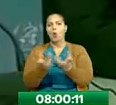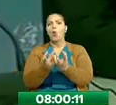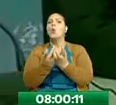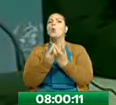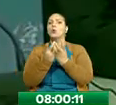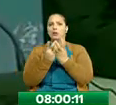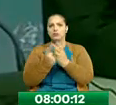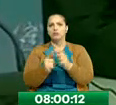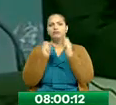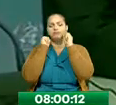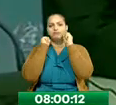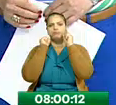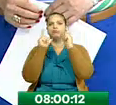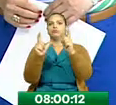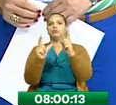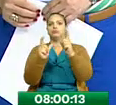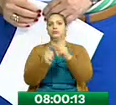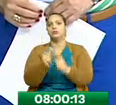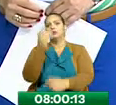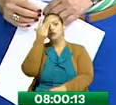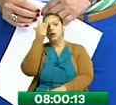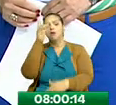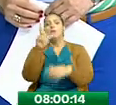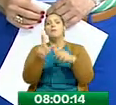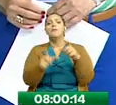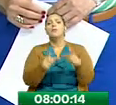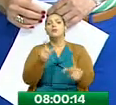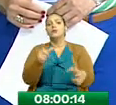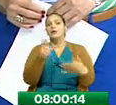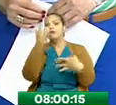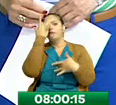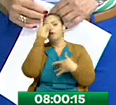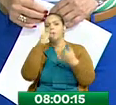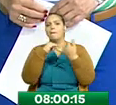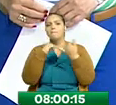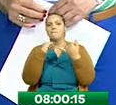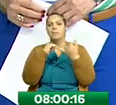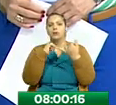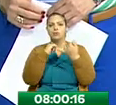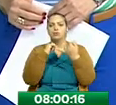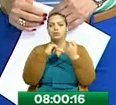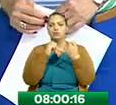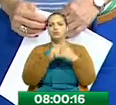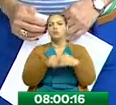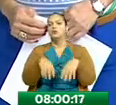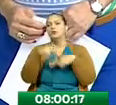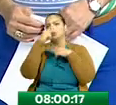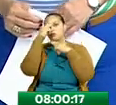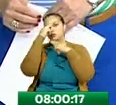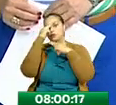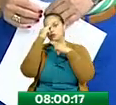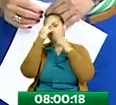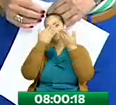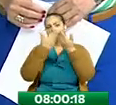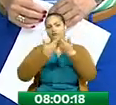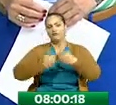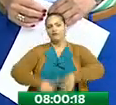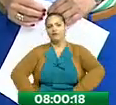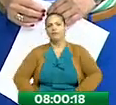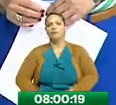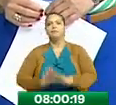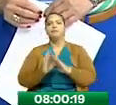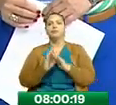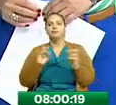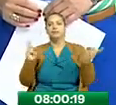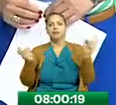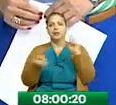información. Con esto, amables televidentes, estamos poniendo punto final aquí a la noticia primera emisión. Así es, amigos, pero los dejamos en